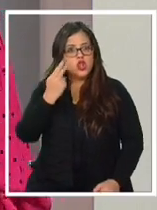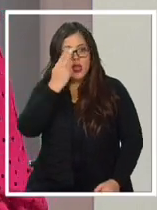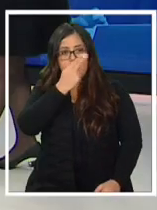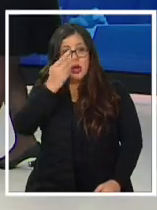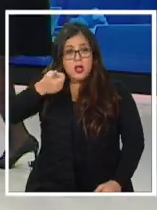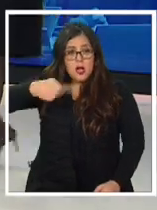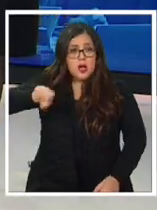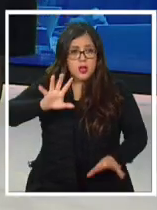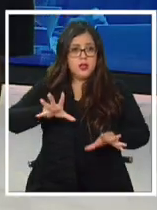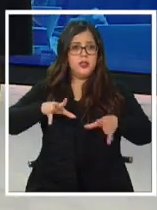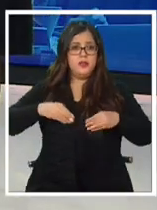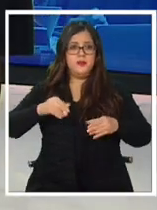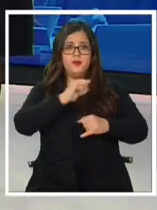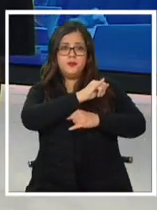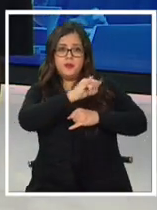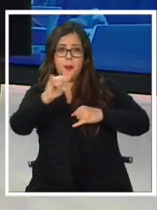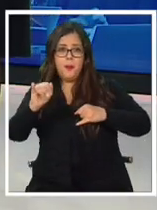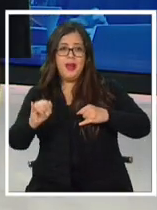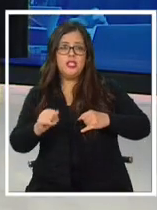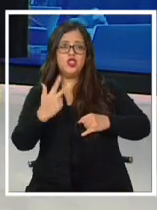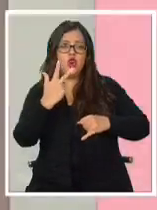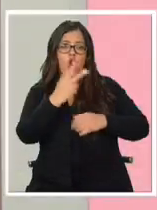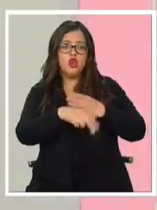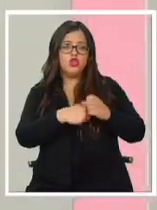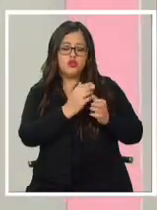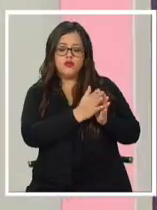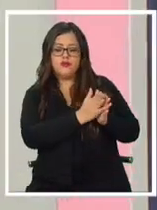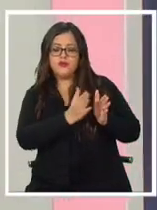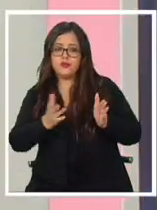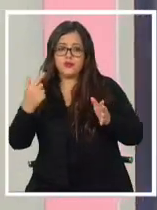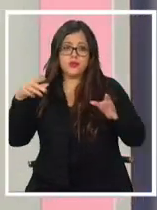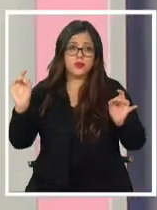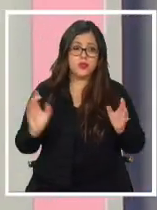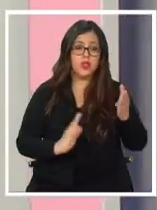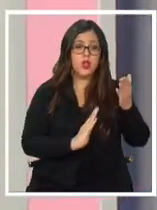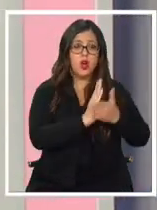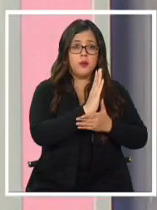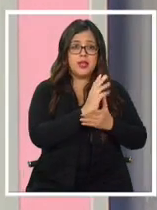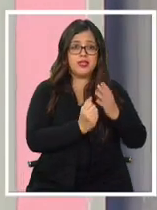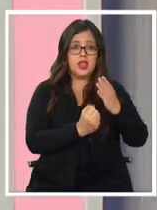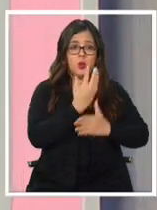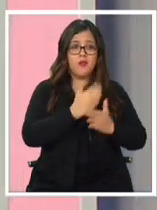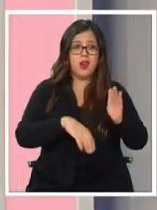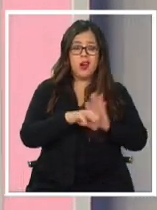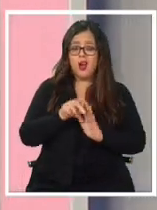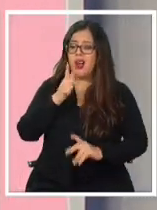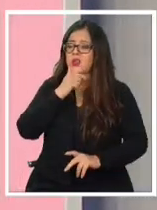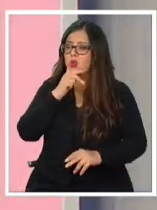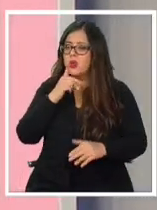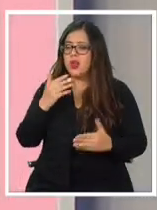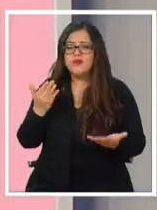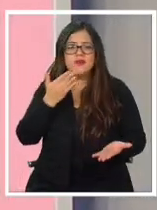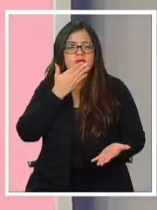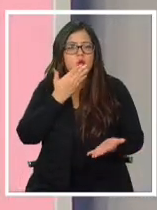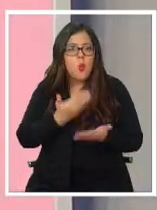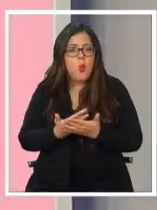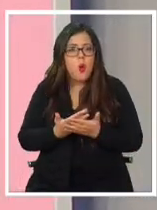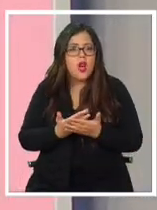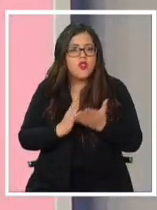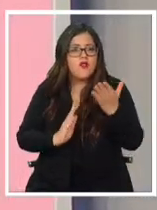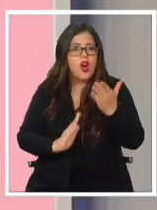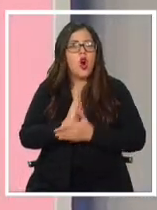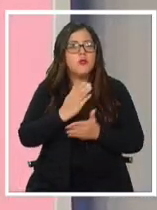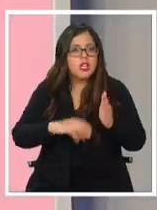Ellos asumieron por un periodo de 8 años. Pero si entra en vigencia esta Constitución, la duda es cuándo aplicaría